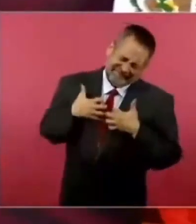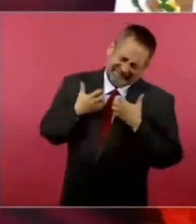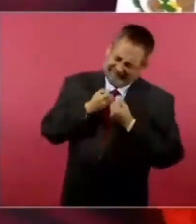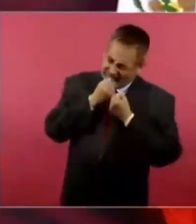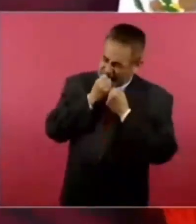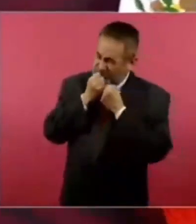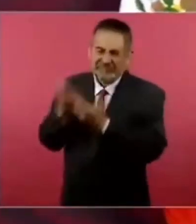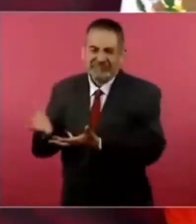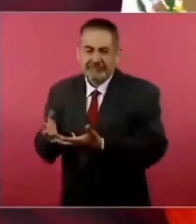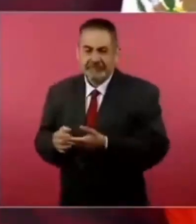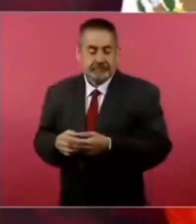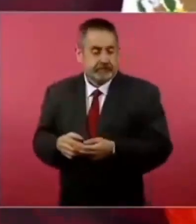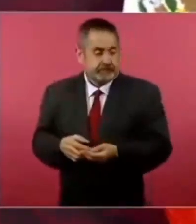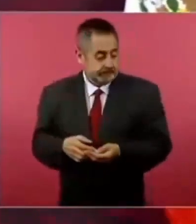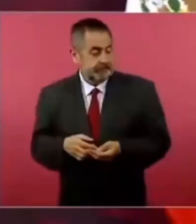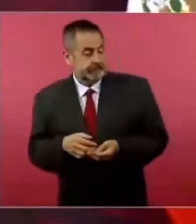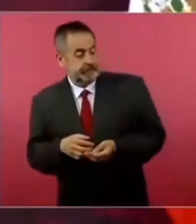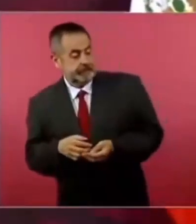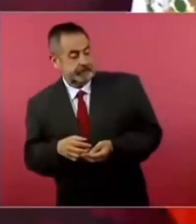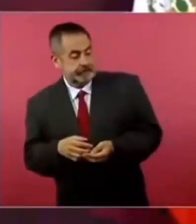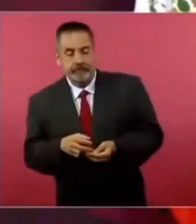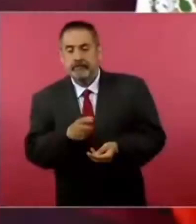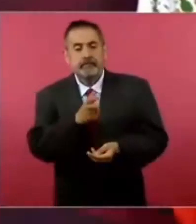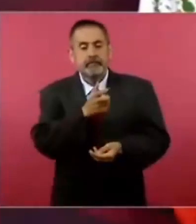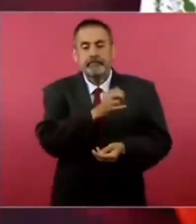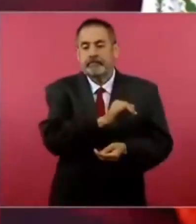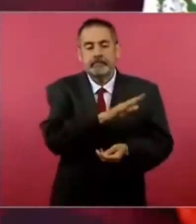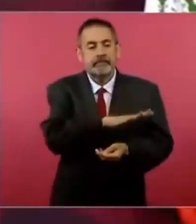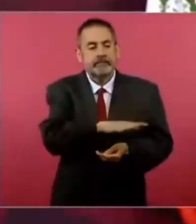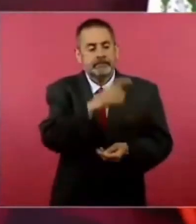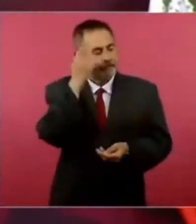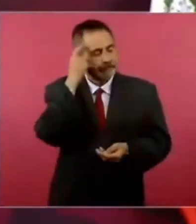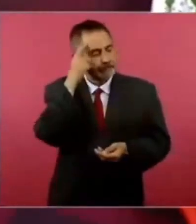Porque así piensan todos.